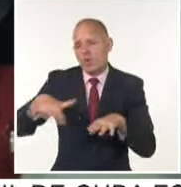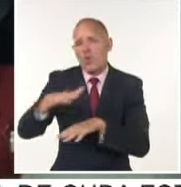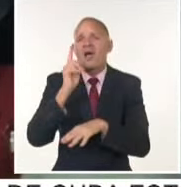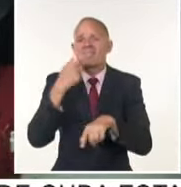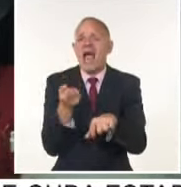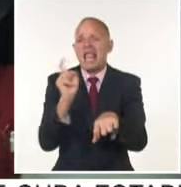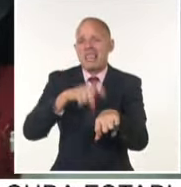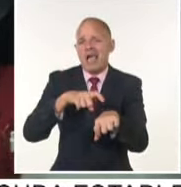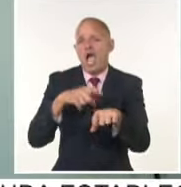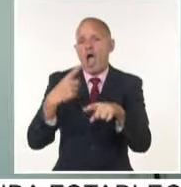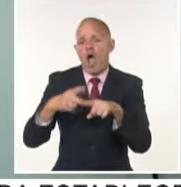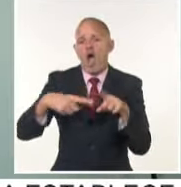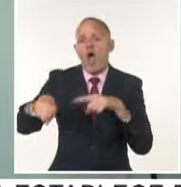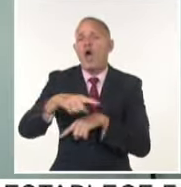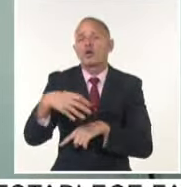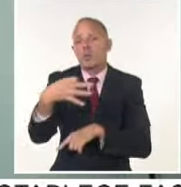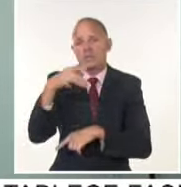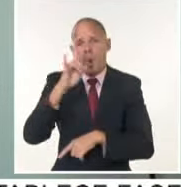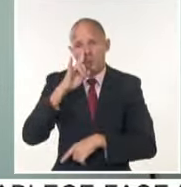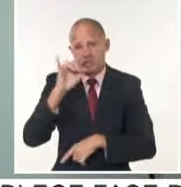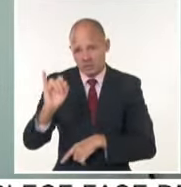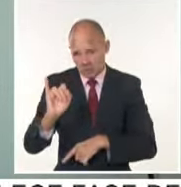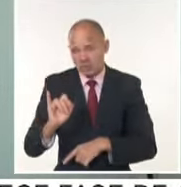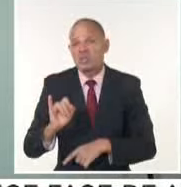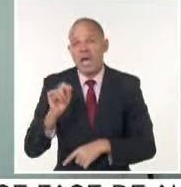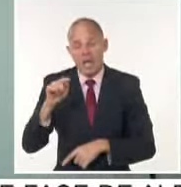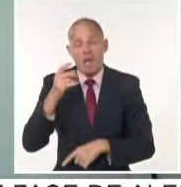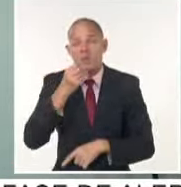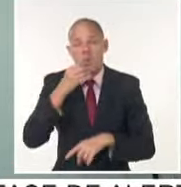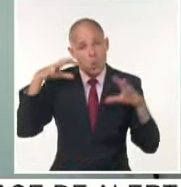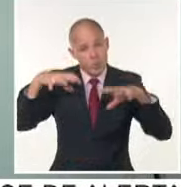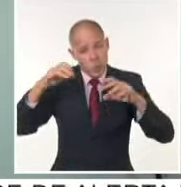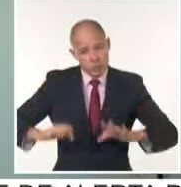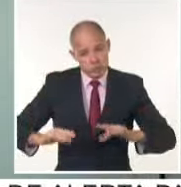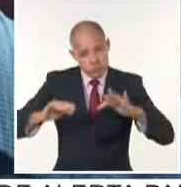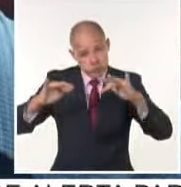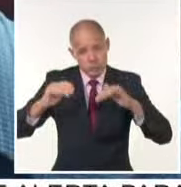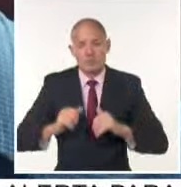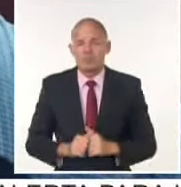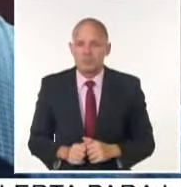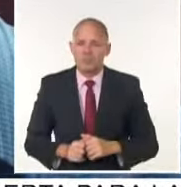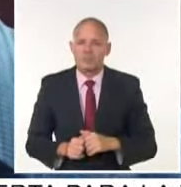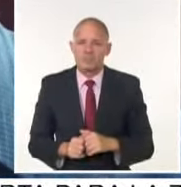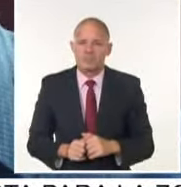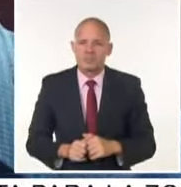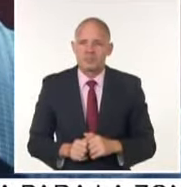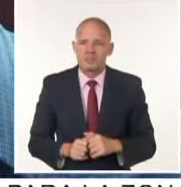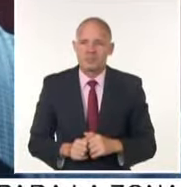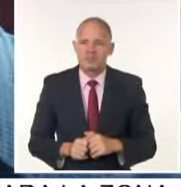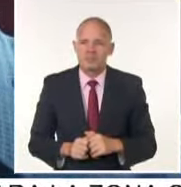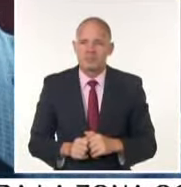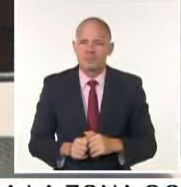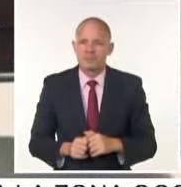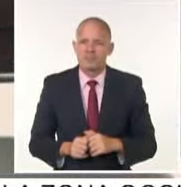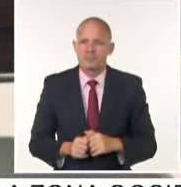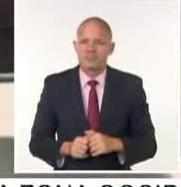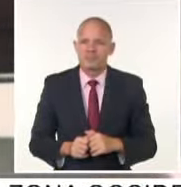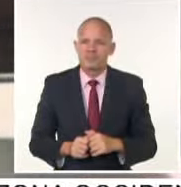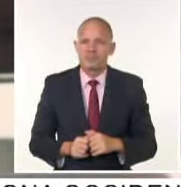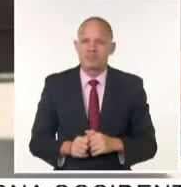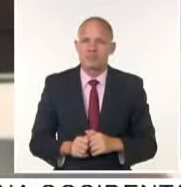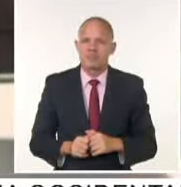el municipio de Unión de Reyes como consecuencia de las intensas lluvias desde matanzas Leodan Fleitas y Pedro rizo